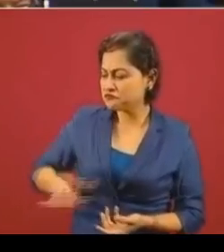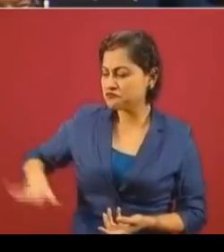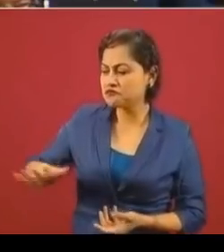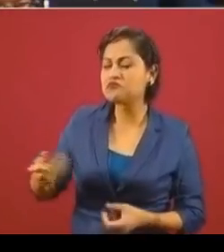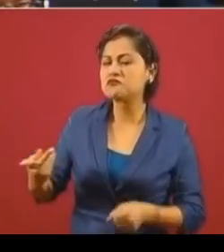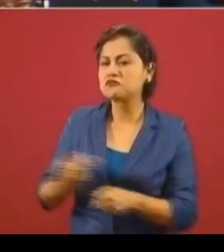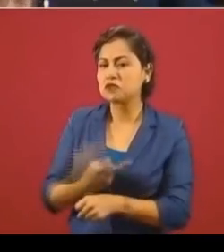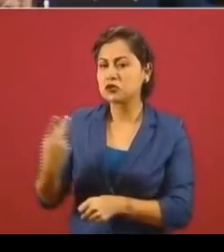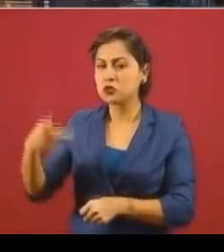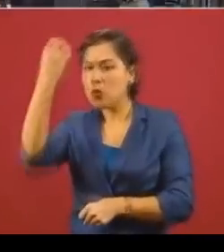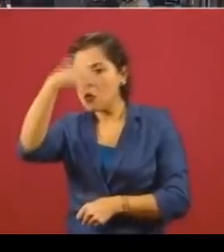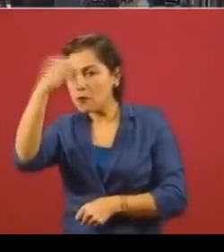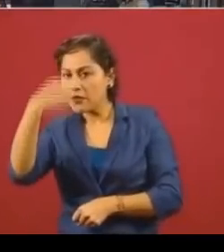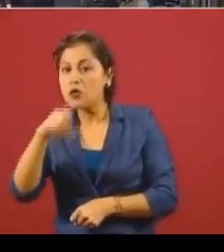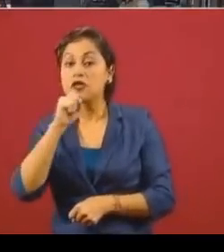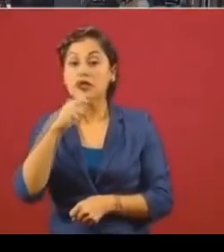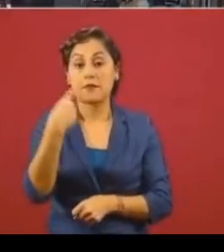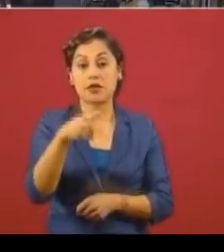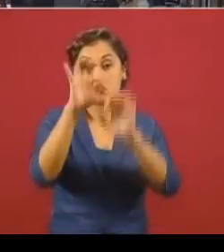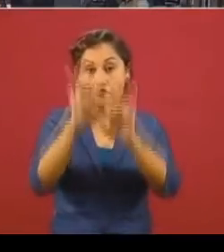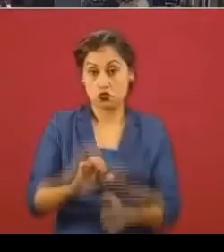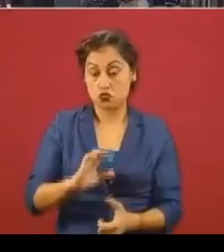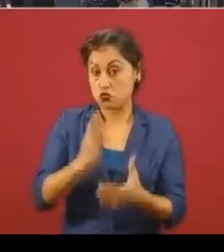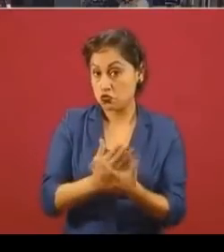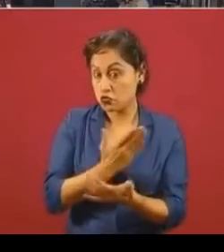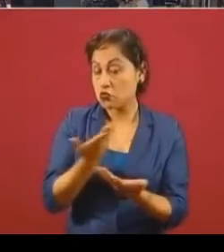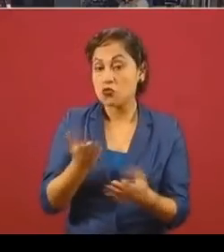y a esta situación? Bueno,